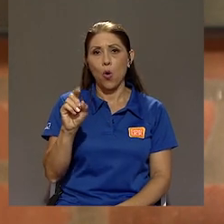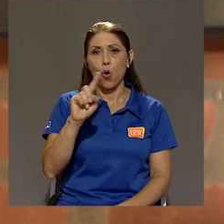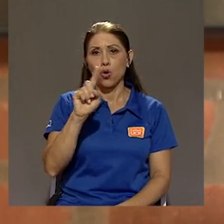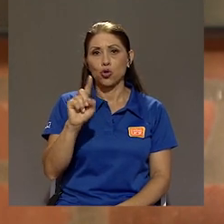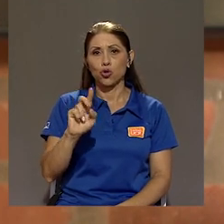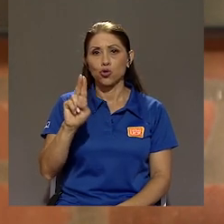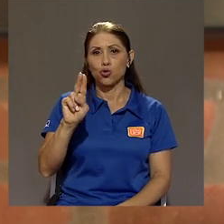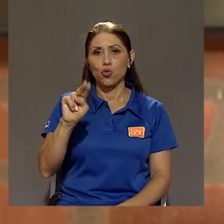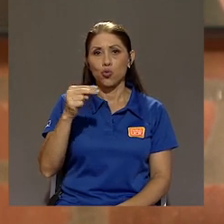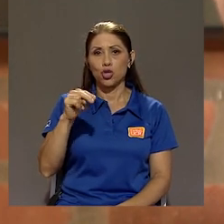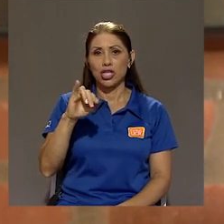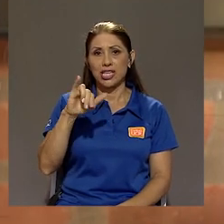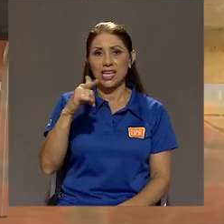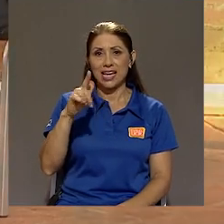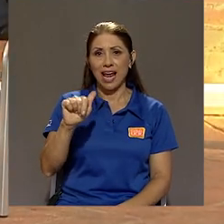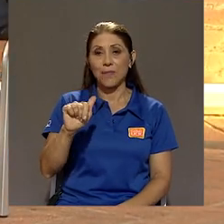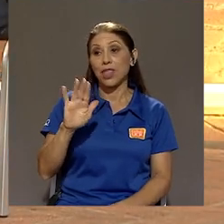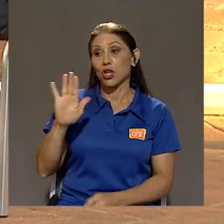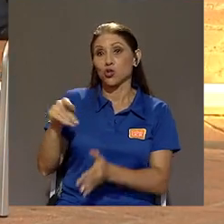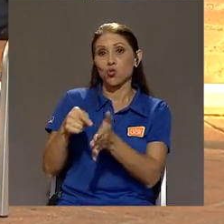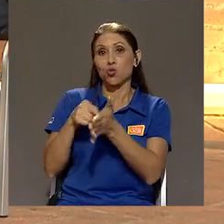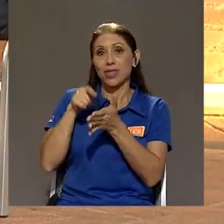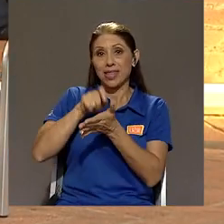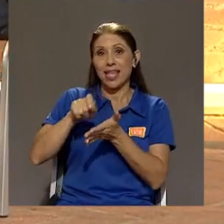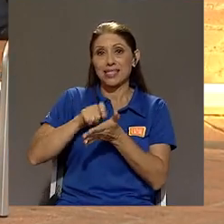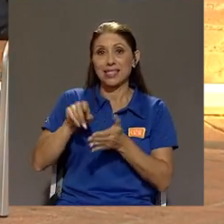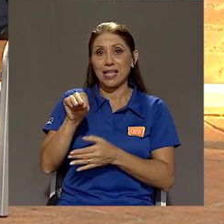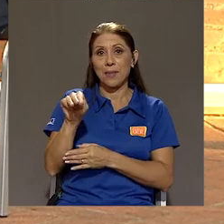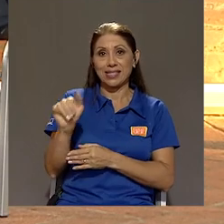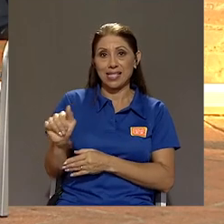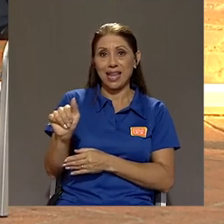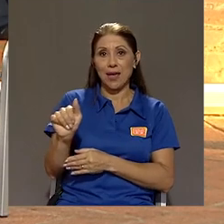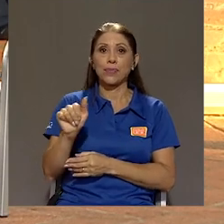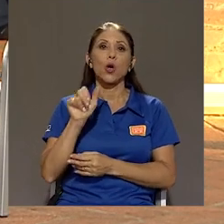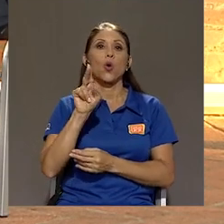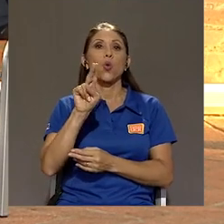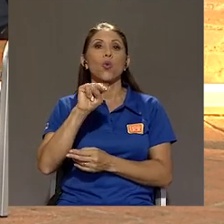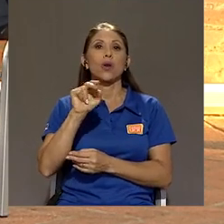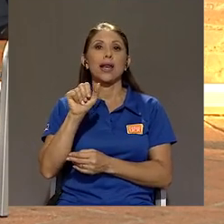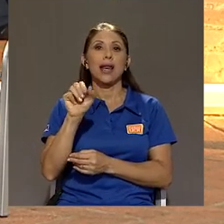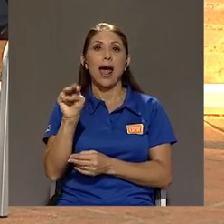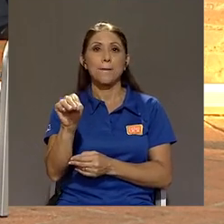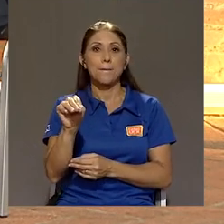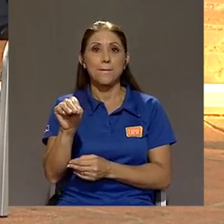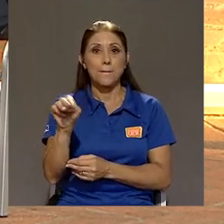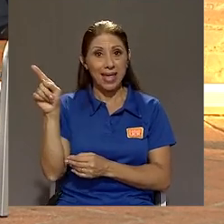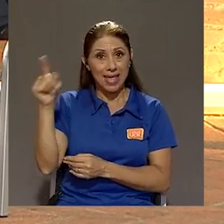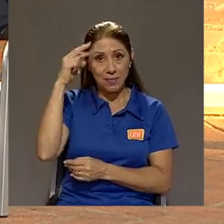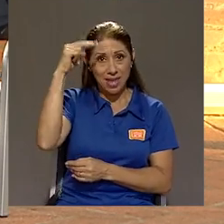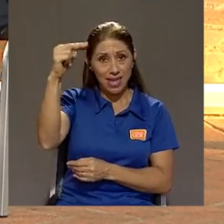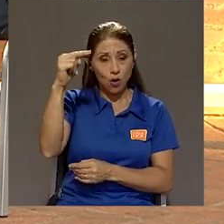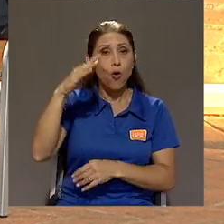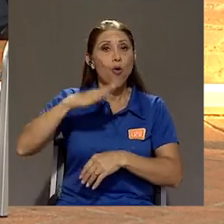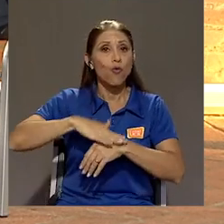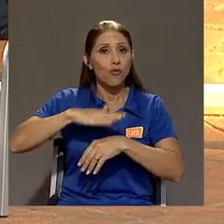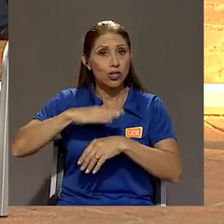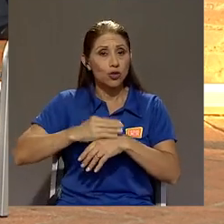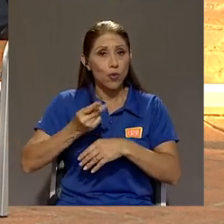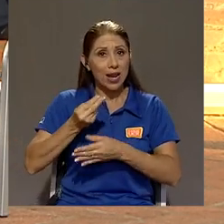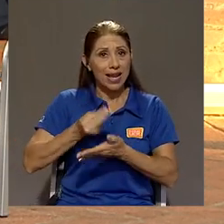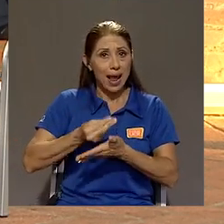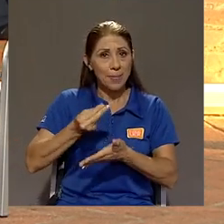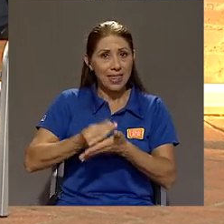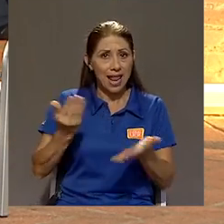su tesis de maestría en la UNAM en México fue sobre el capital. Uh-huh. Y lo recuerdo hablando